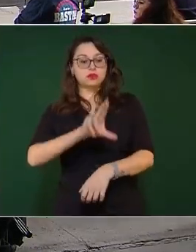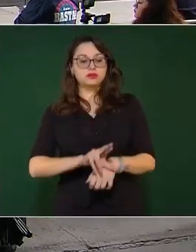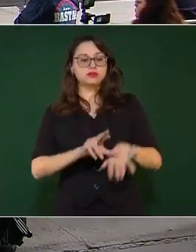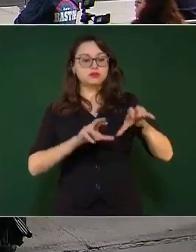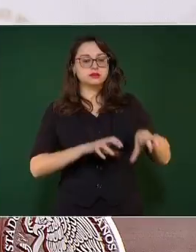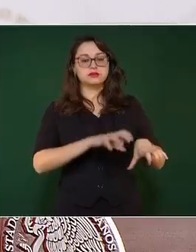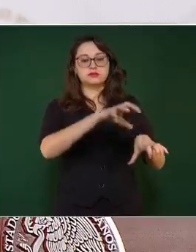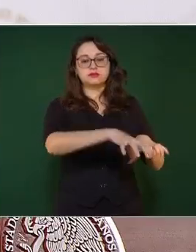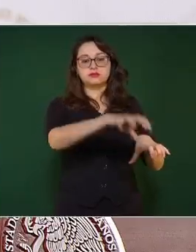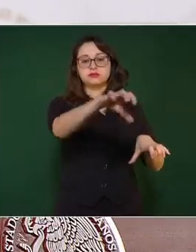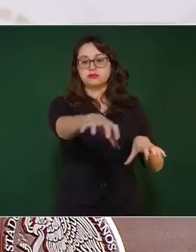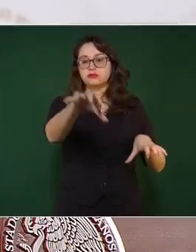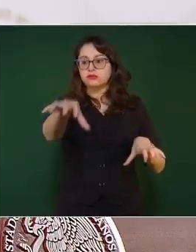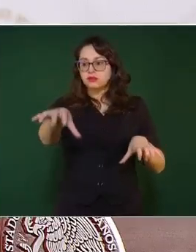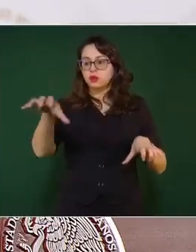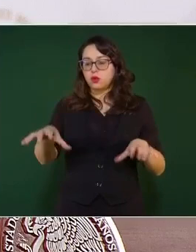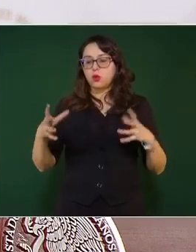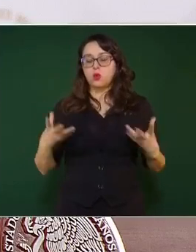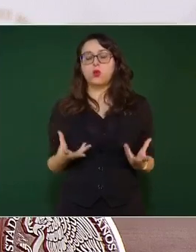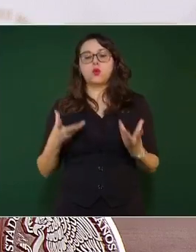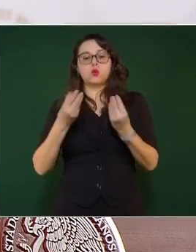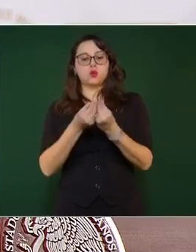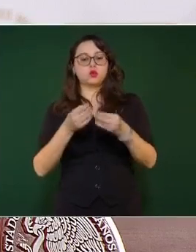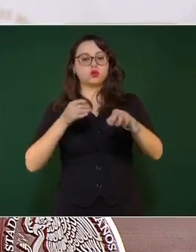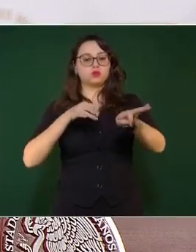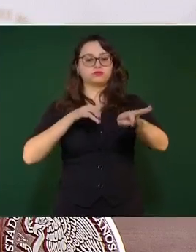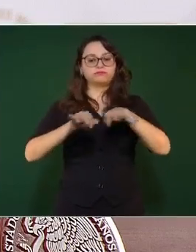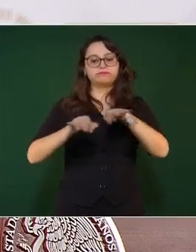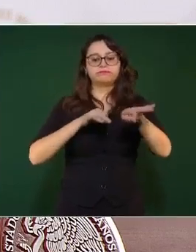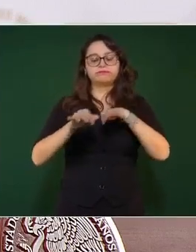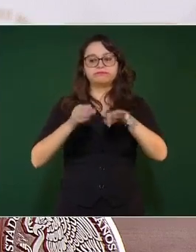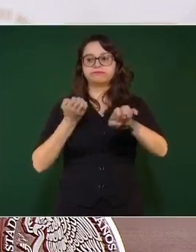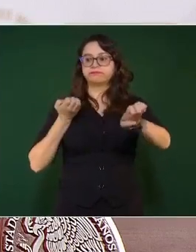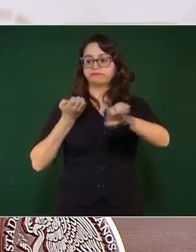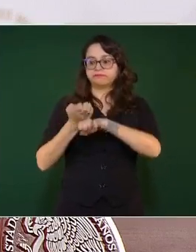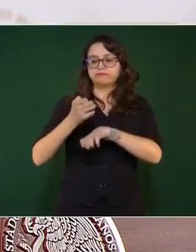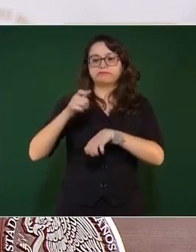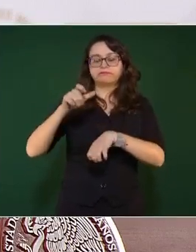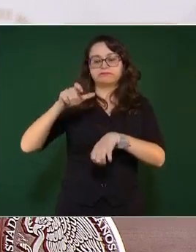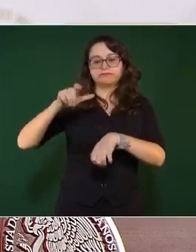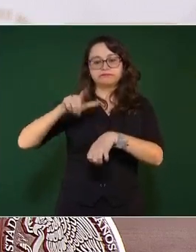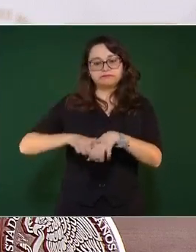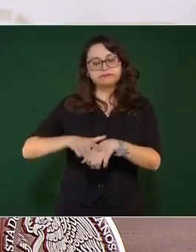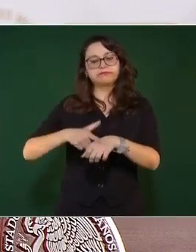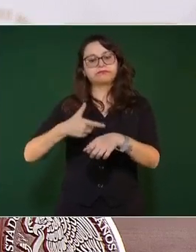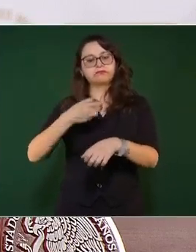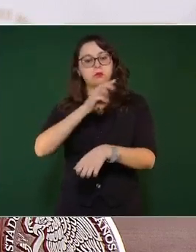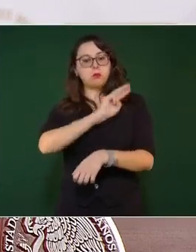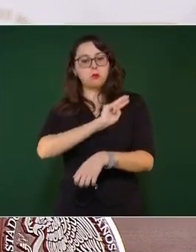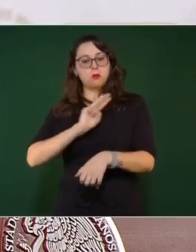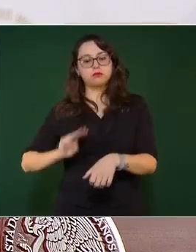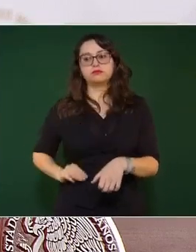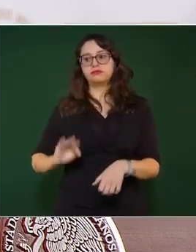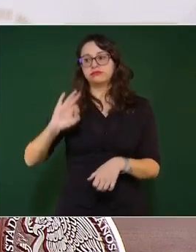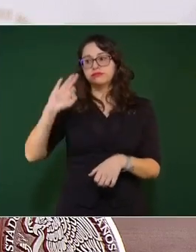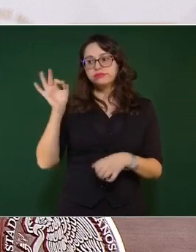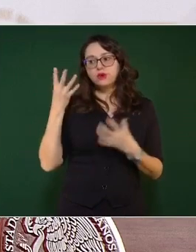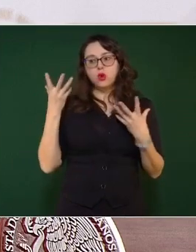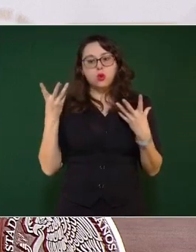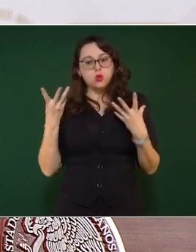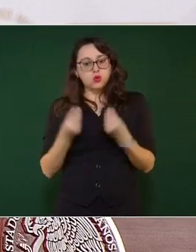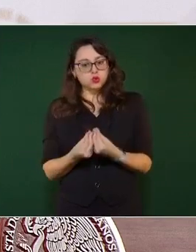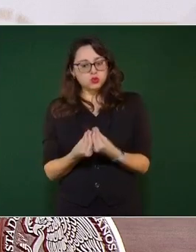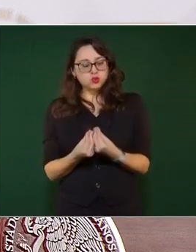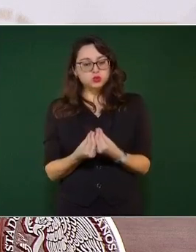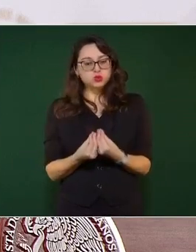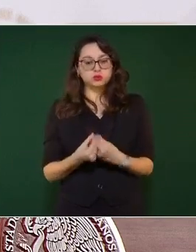de manera coordinada con todas las fuerzas estatales, municipales y federales. En la